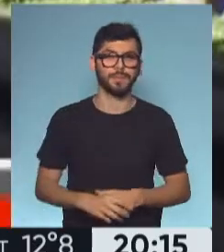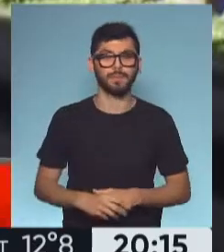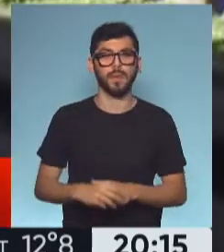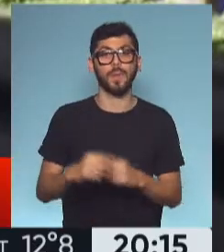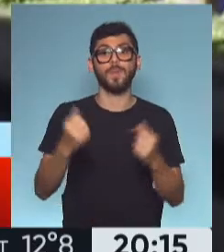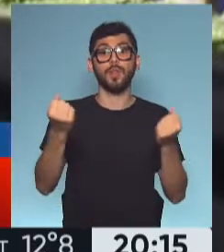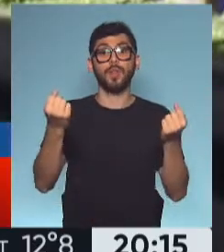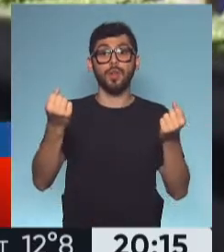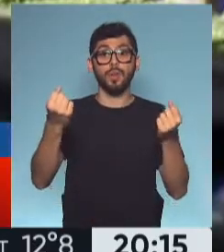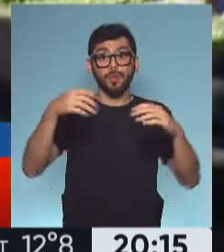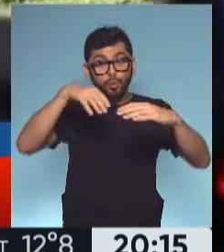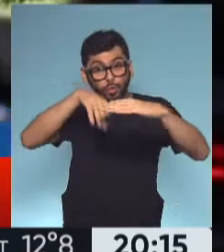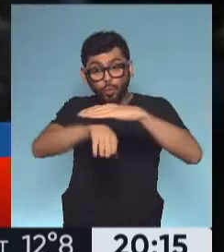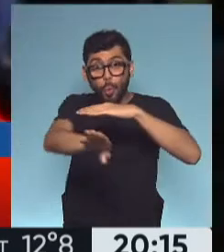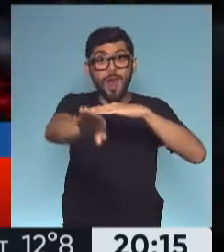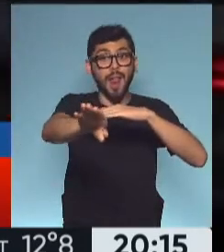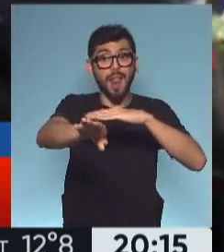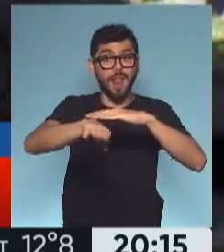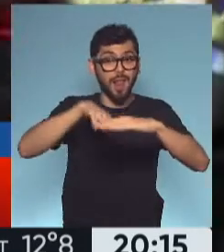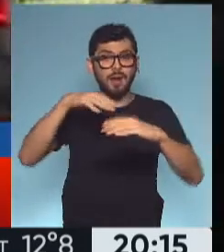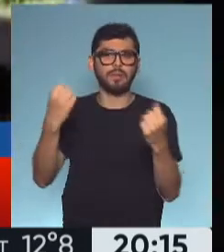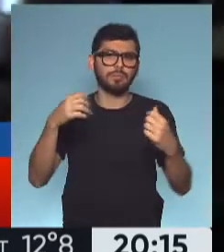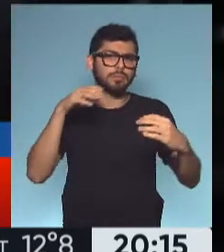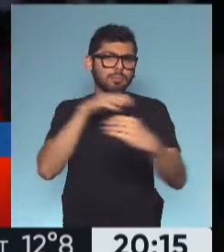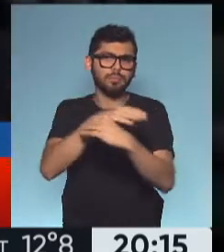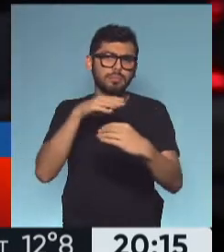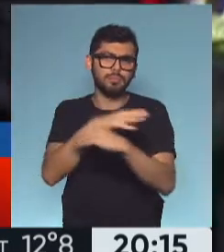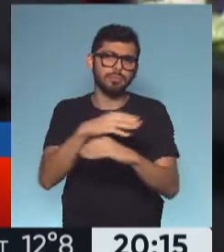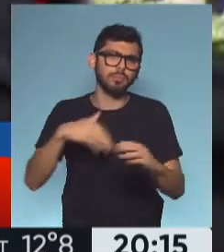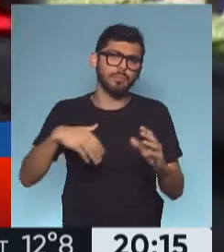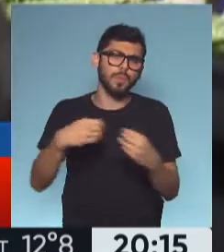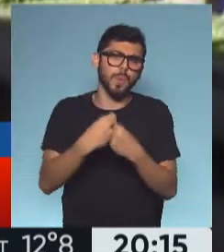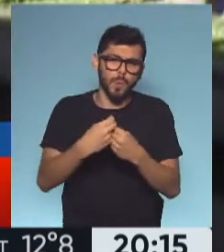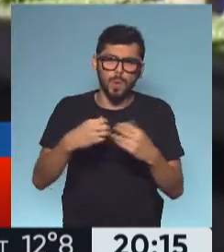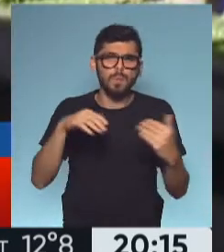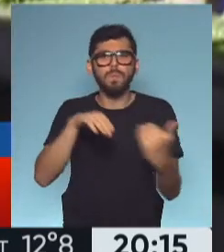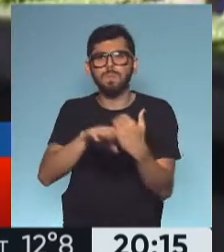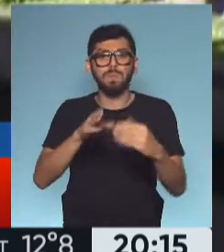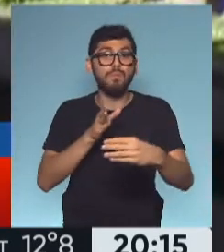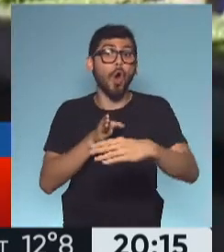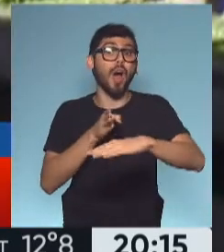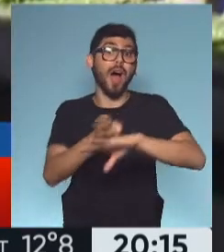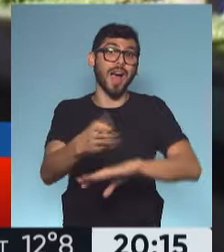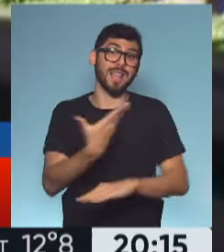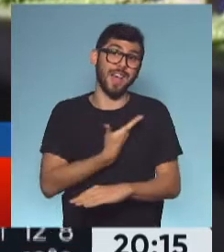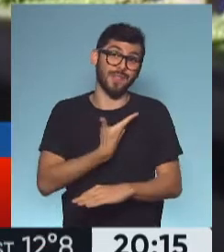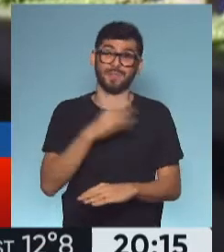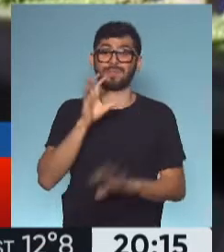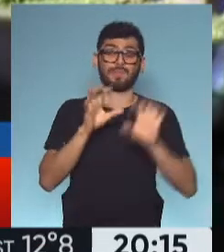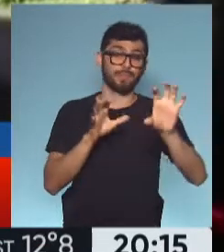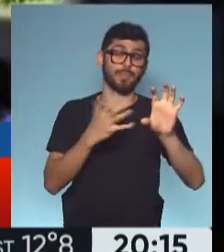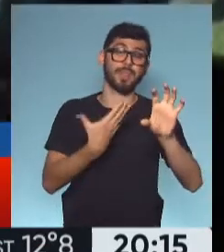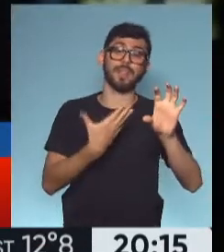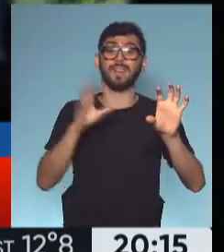túnel subfluvial es uno de los ingresos más importantes que tiene la provincia de Santa Fe. Une la capital de